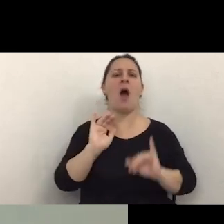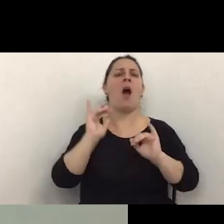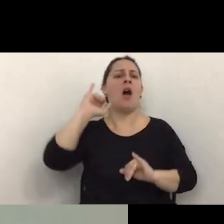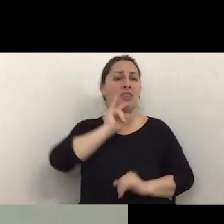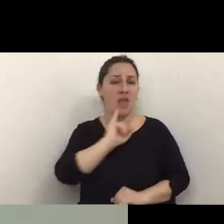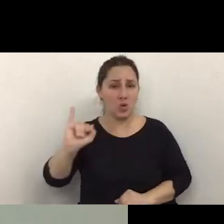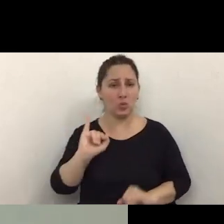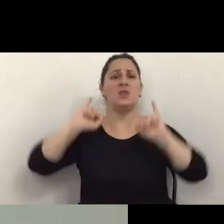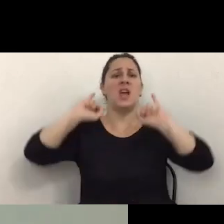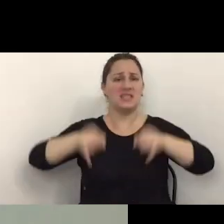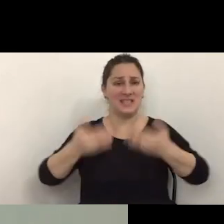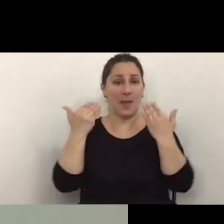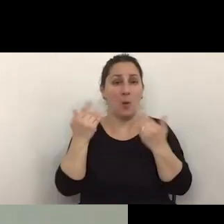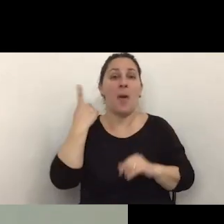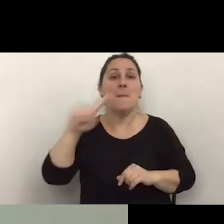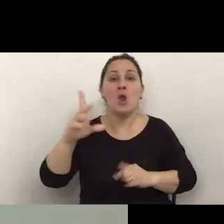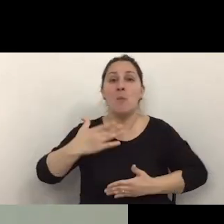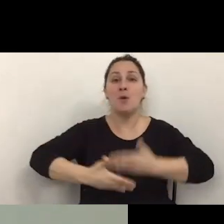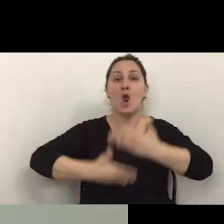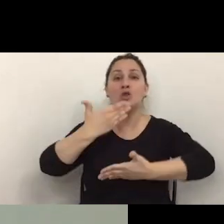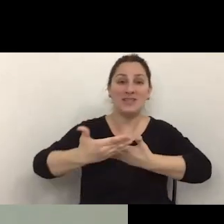se decía no se puede procesar.